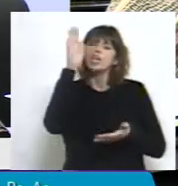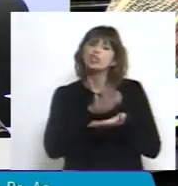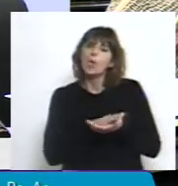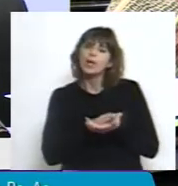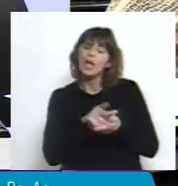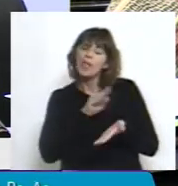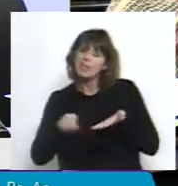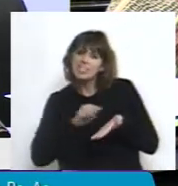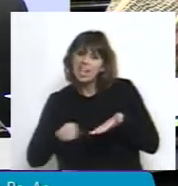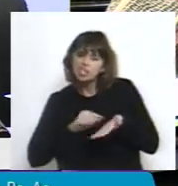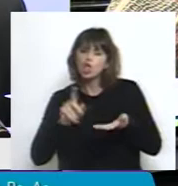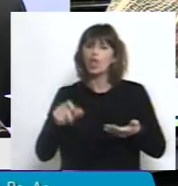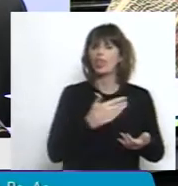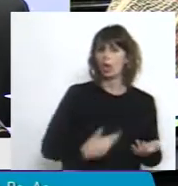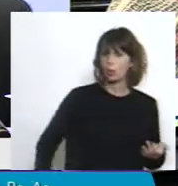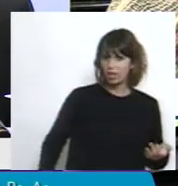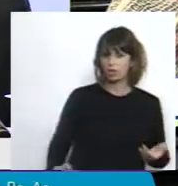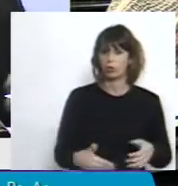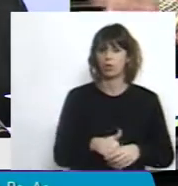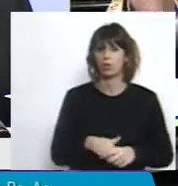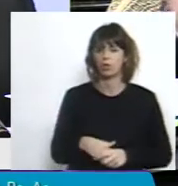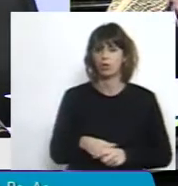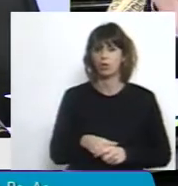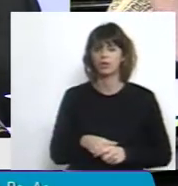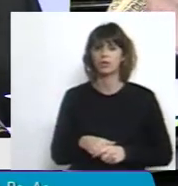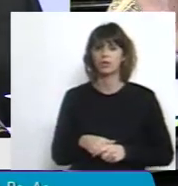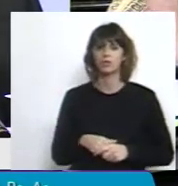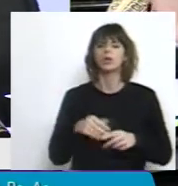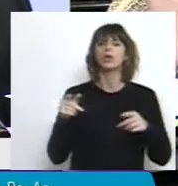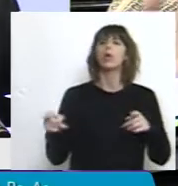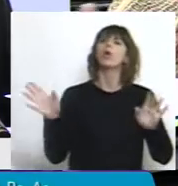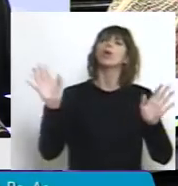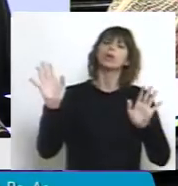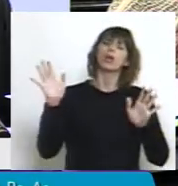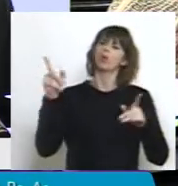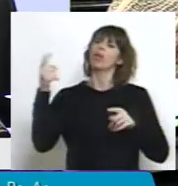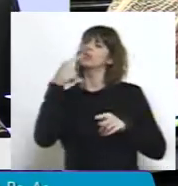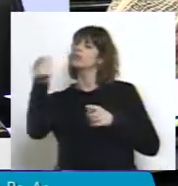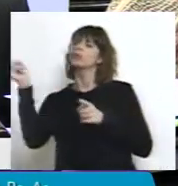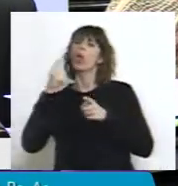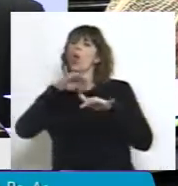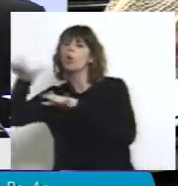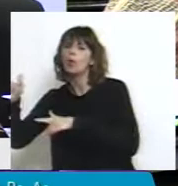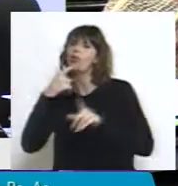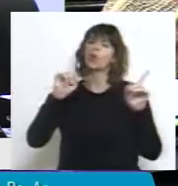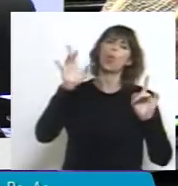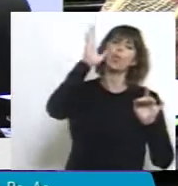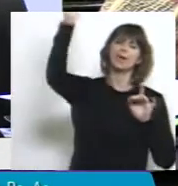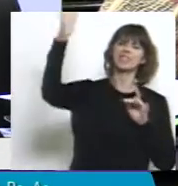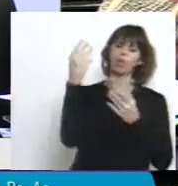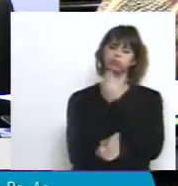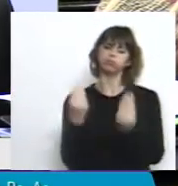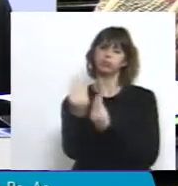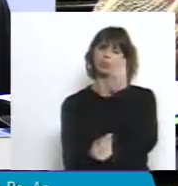terminando. La administración gubernamental, el desborde de empleados públicos que hemos escuchado, estamos llenos de empleados públicos.